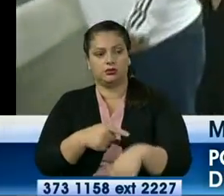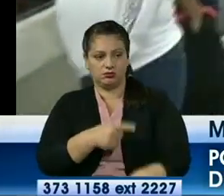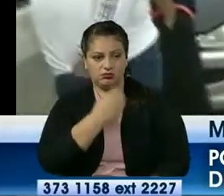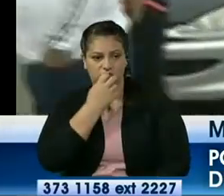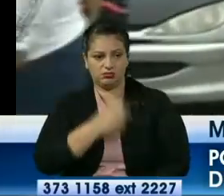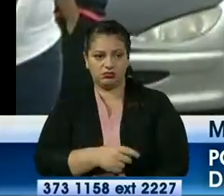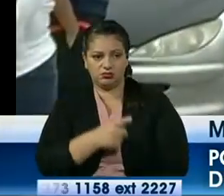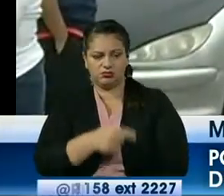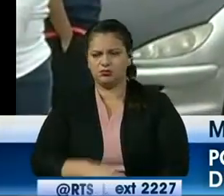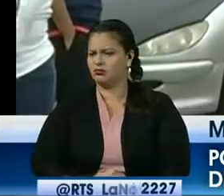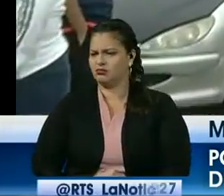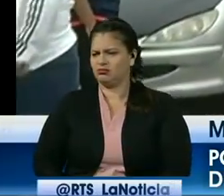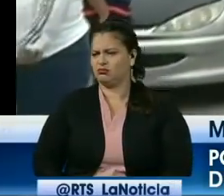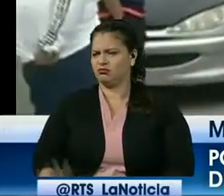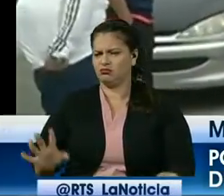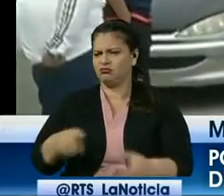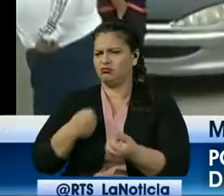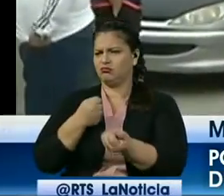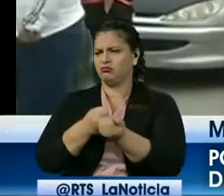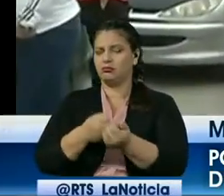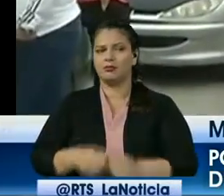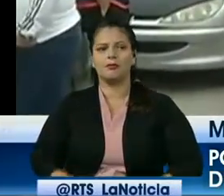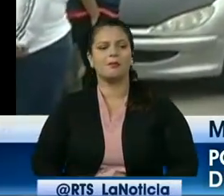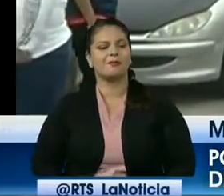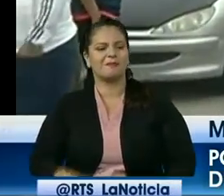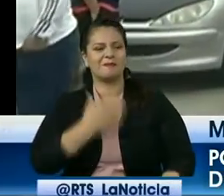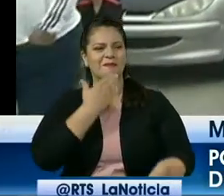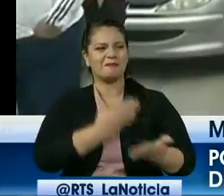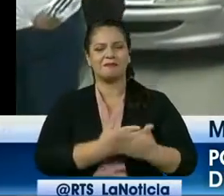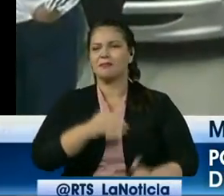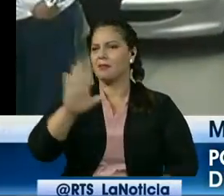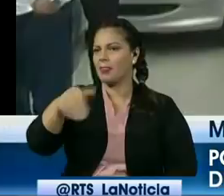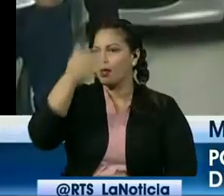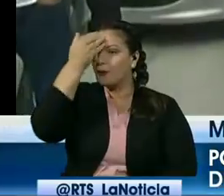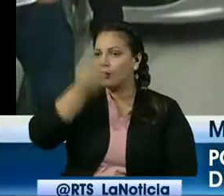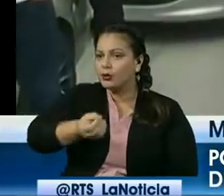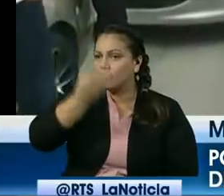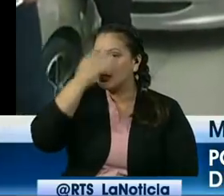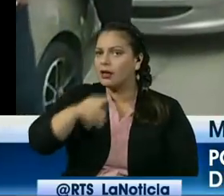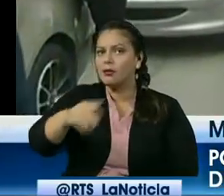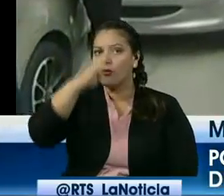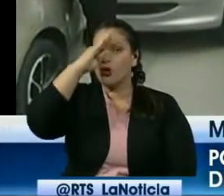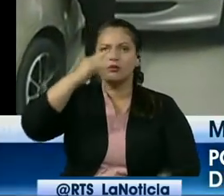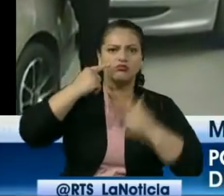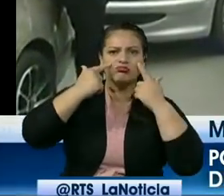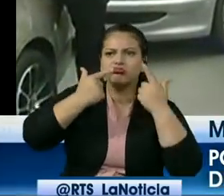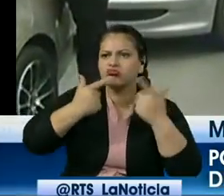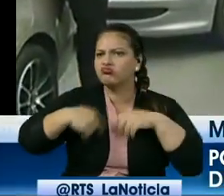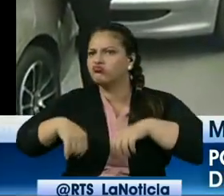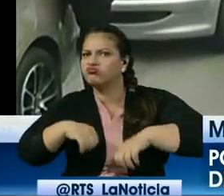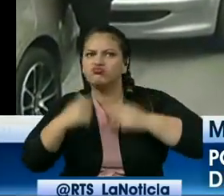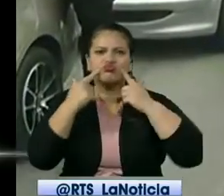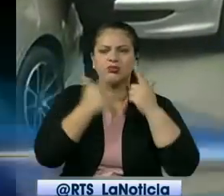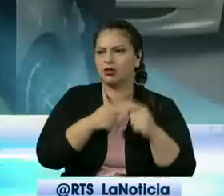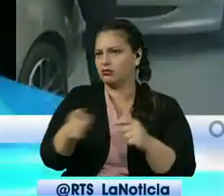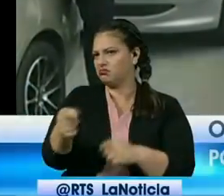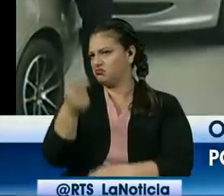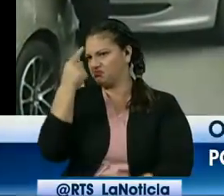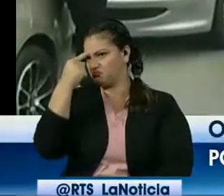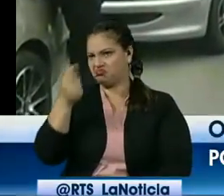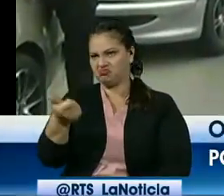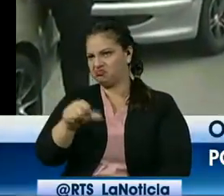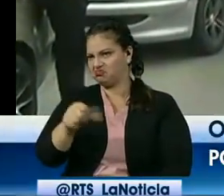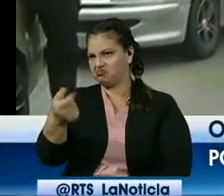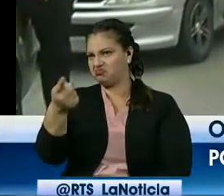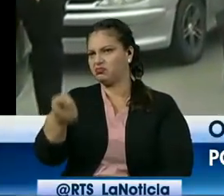policía? Excelente. ¿Por qué razón? Porque tienen que revisar a todos los ciudadanos. ¿Me incomoda que pierda unos minutos de tiempo? Hay que hacerlo, es